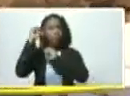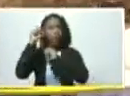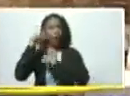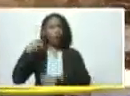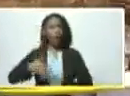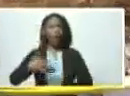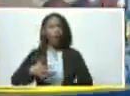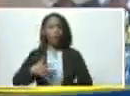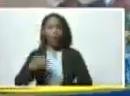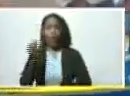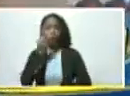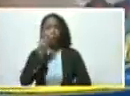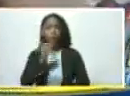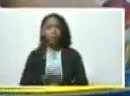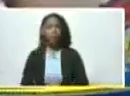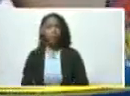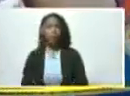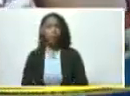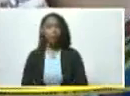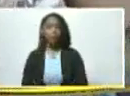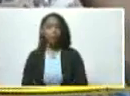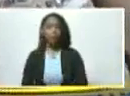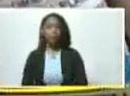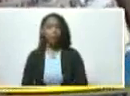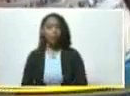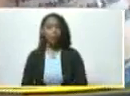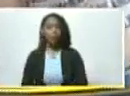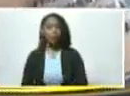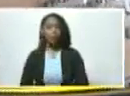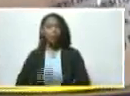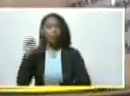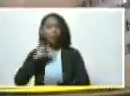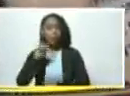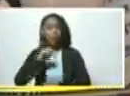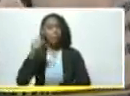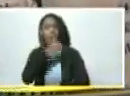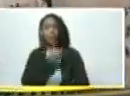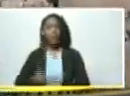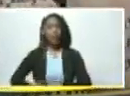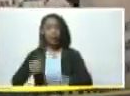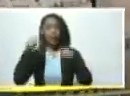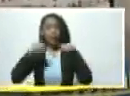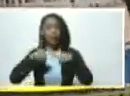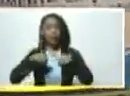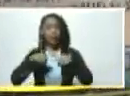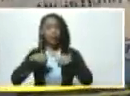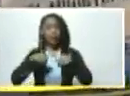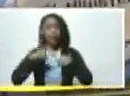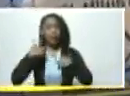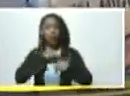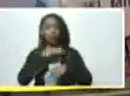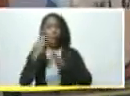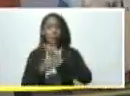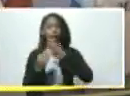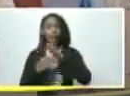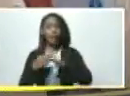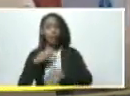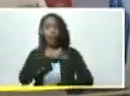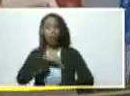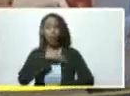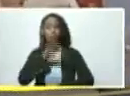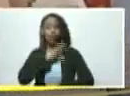derecho a la alimentación. Muy bien, Marilín, así es, presidente. Así como aquí, en esta base de misiones